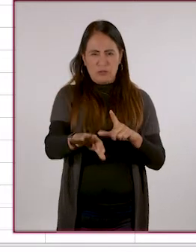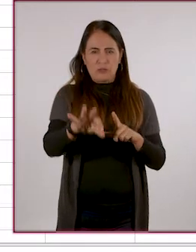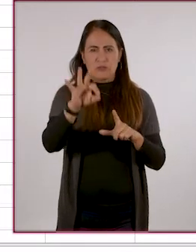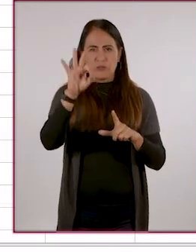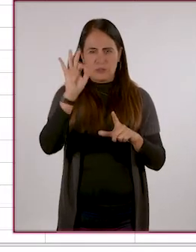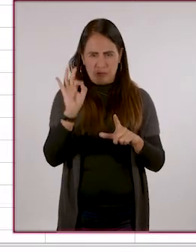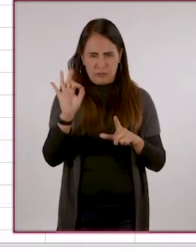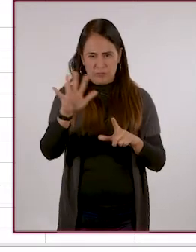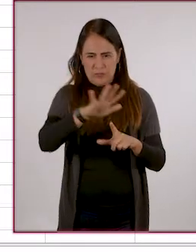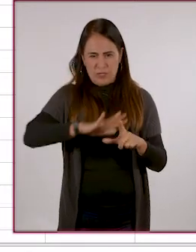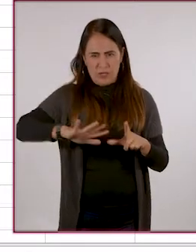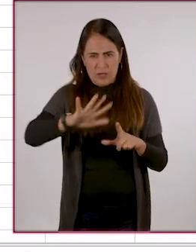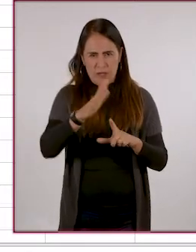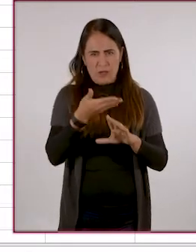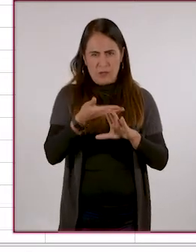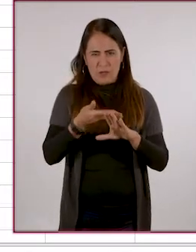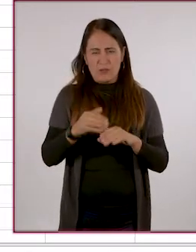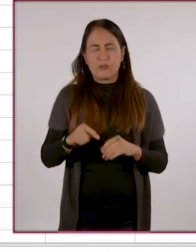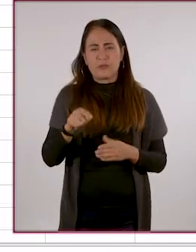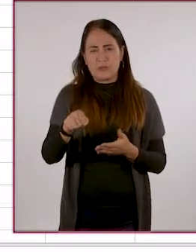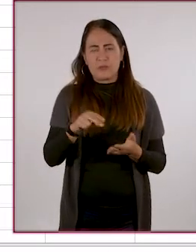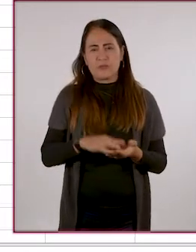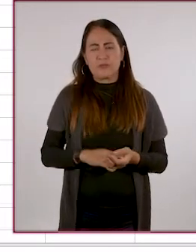tabla que queremos.